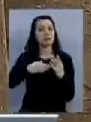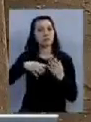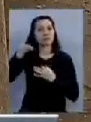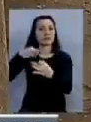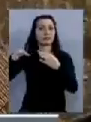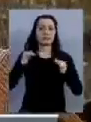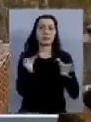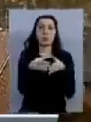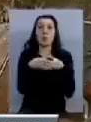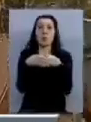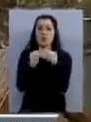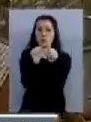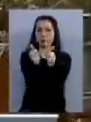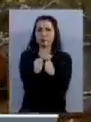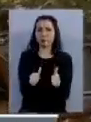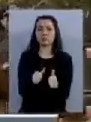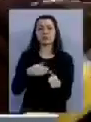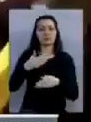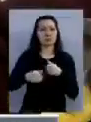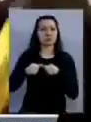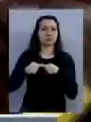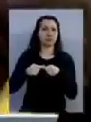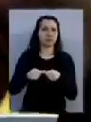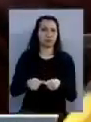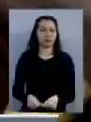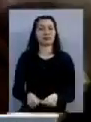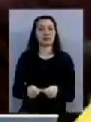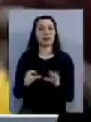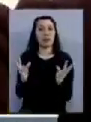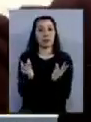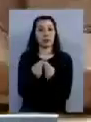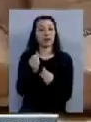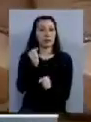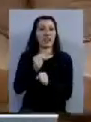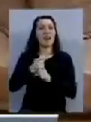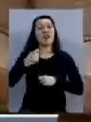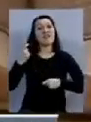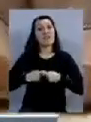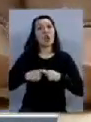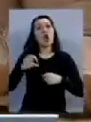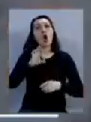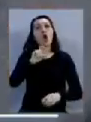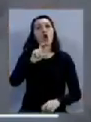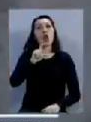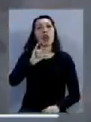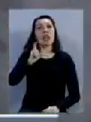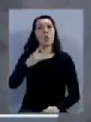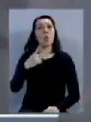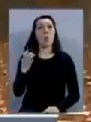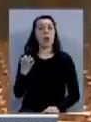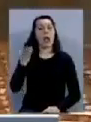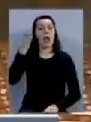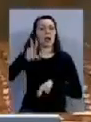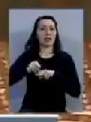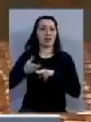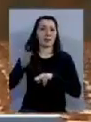ese selecto grupo de artesanos que perduran al ocaso del trabajo en fierro o coligüe que alguna vez se hizo en el